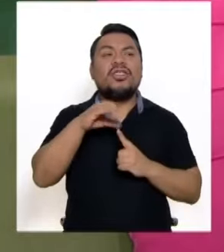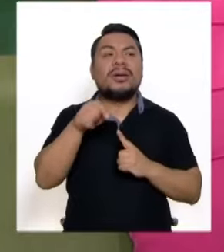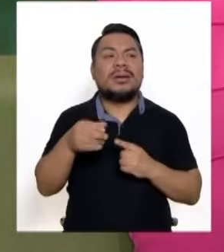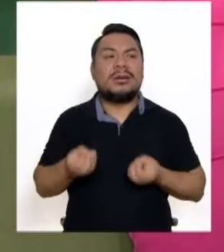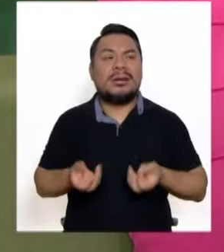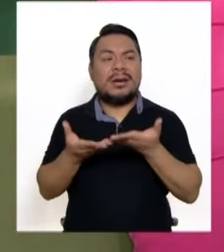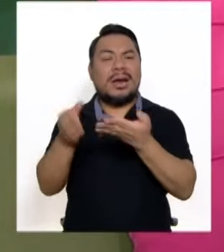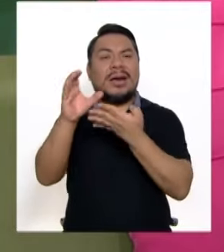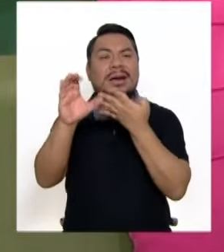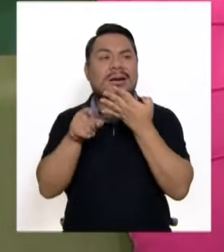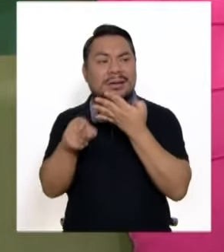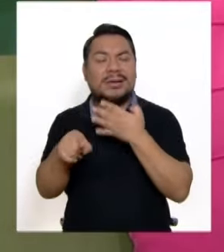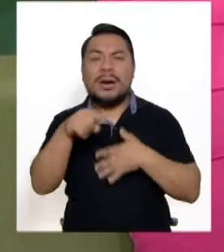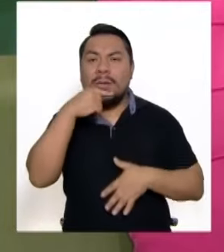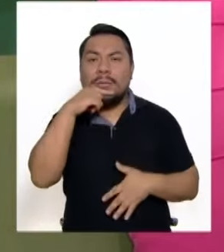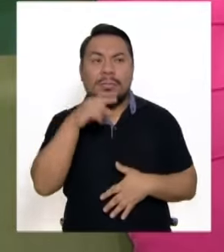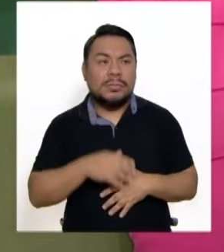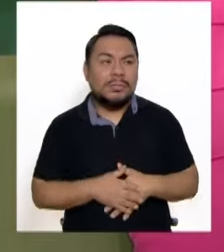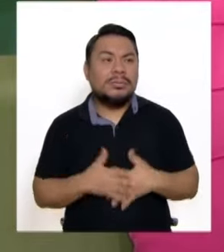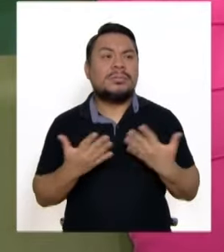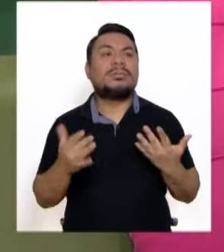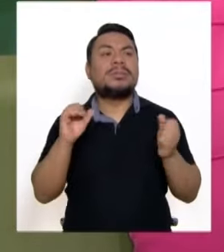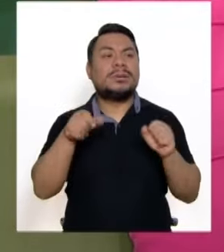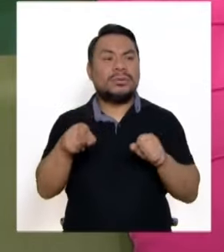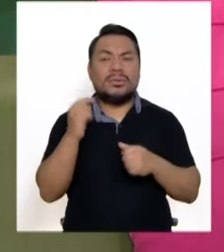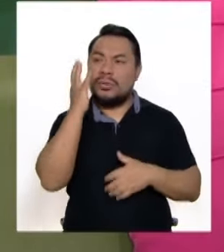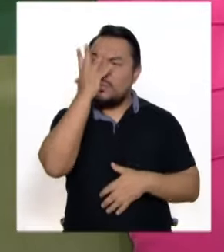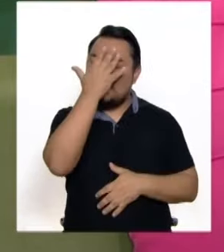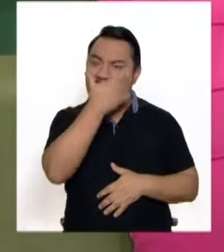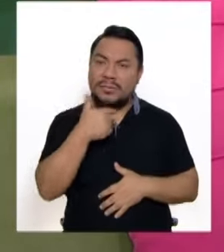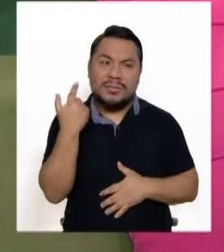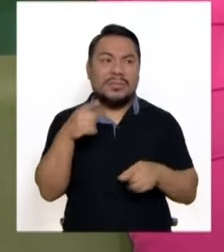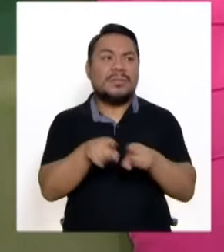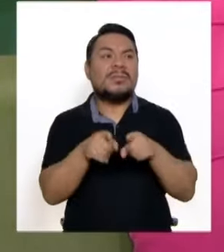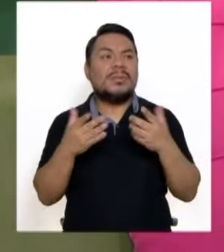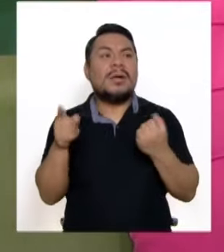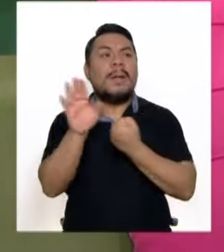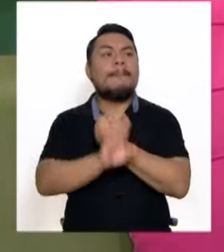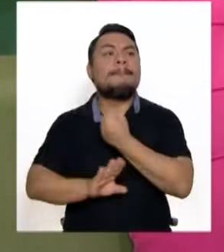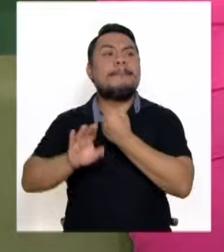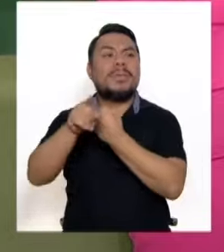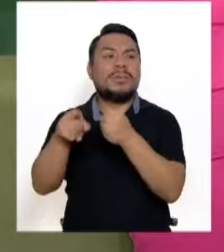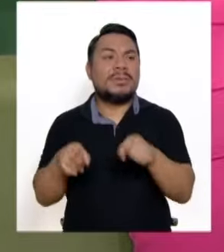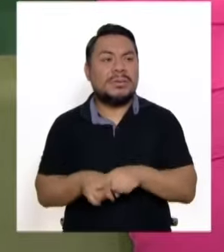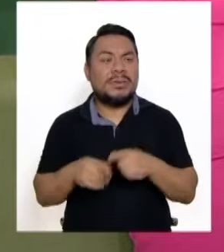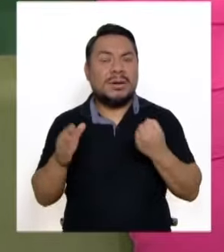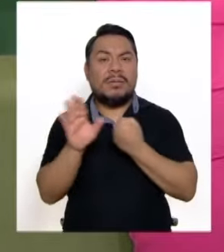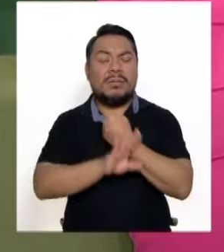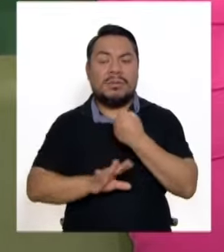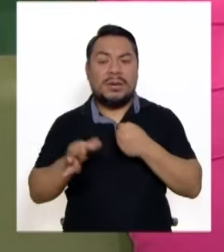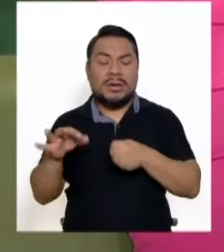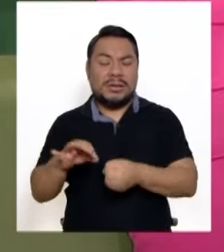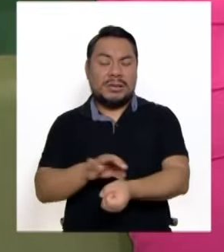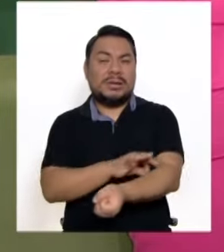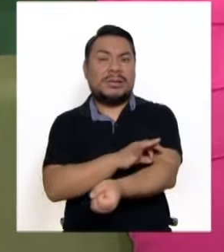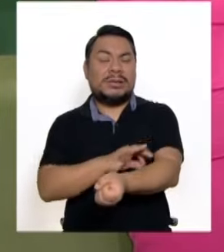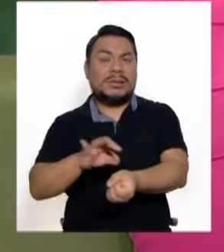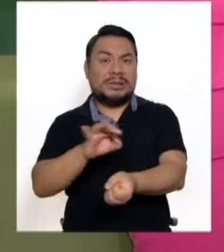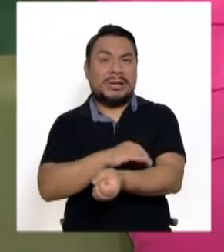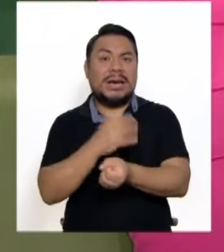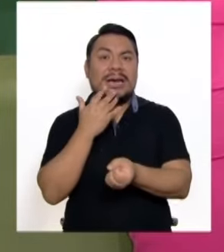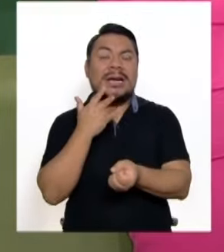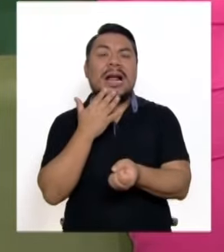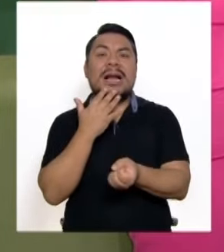que le da la característica a la mujer, no solamente su belleza, sino que igualmente la protege. La protege en sus vasos sanguíneos, porque va